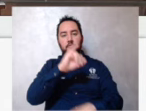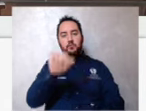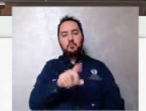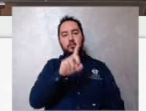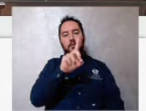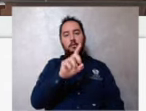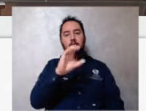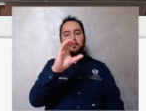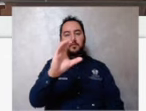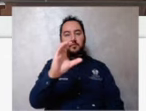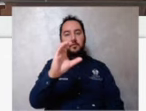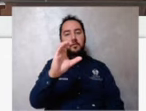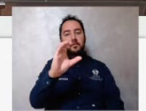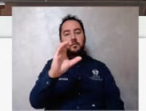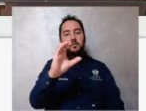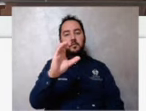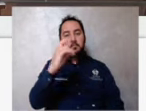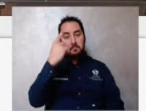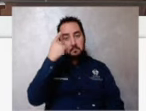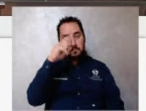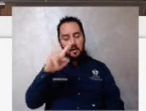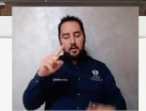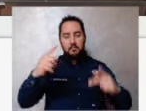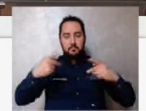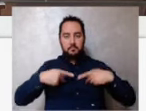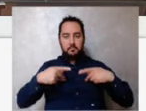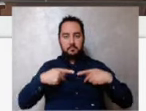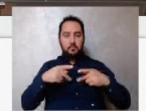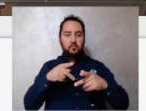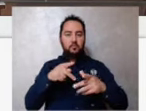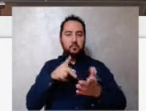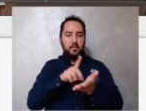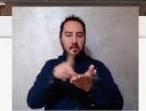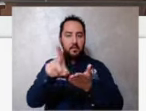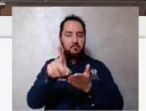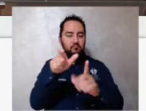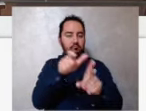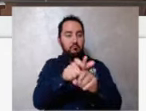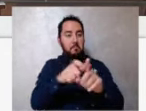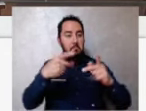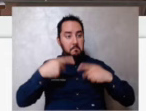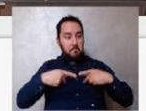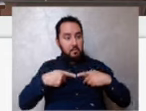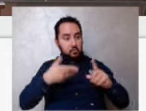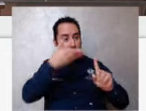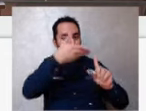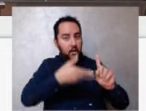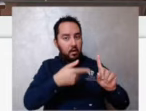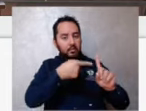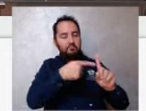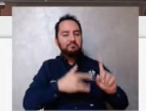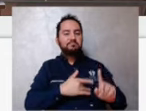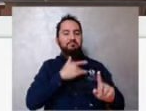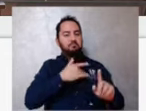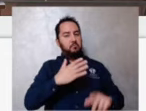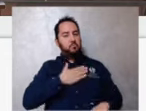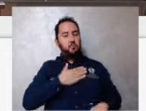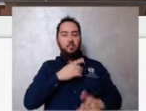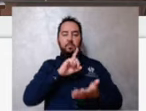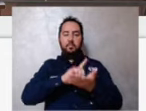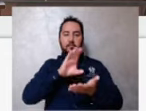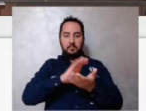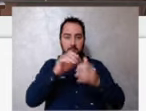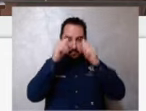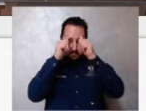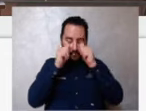la protección de los derechos políticos y electorales de la ciudadanía, promovido por una ciudadana autoadscrita como persona con discapacidad